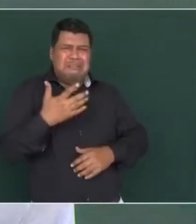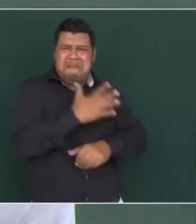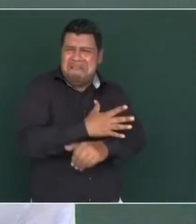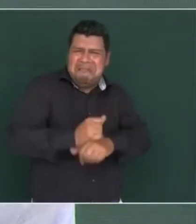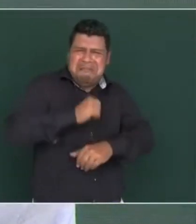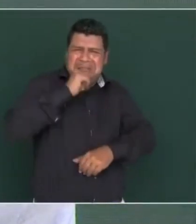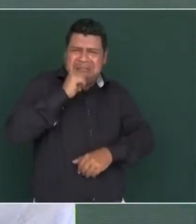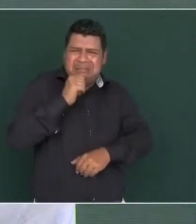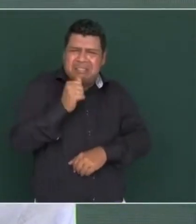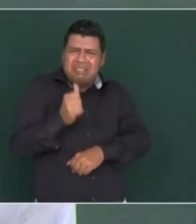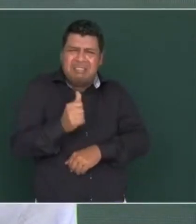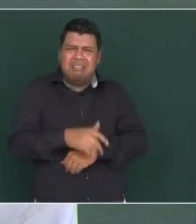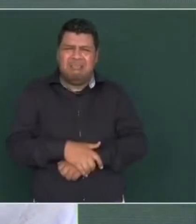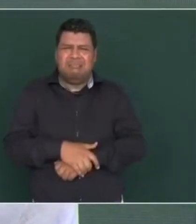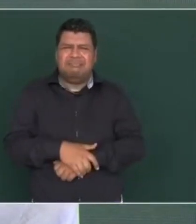deshonestos,